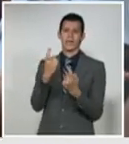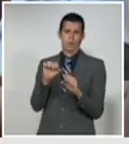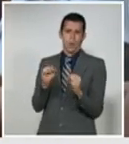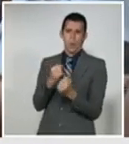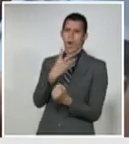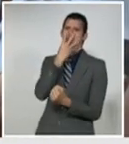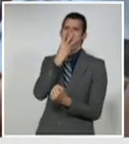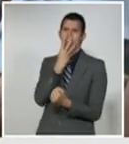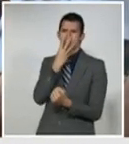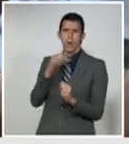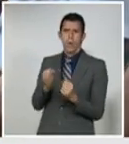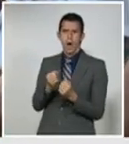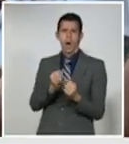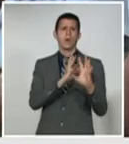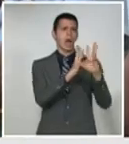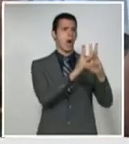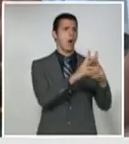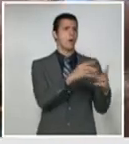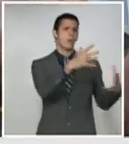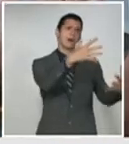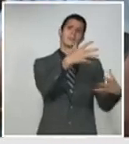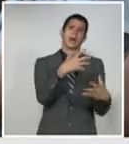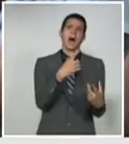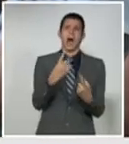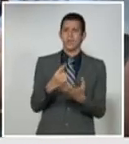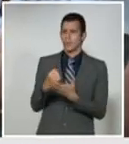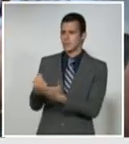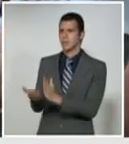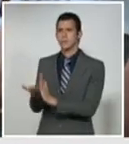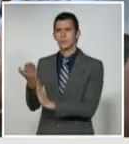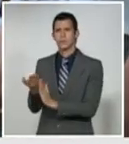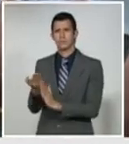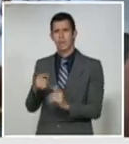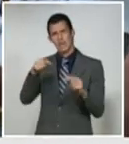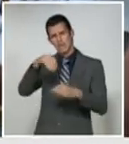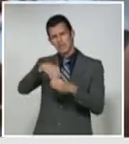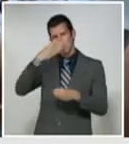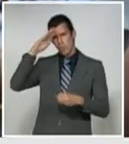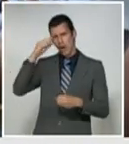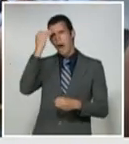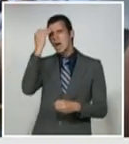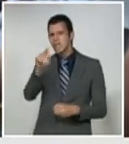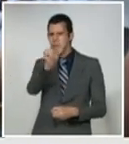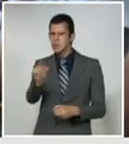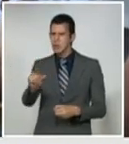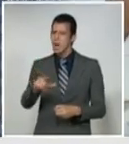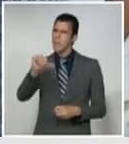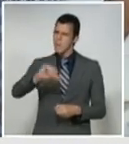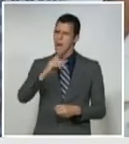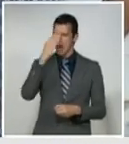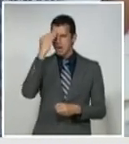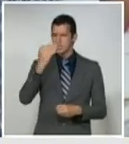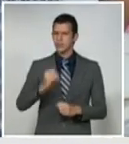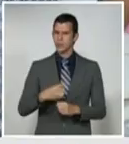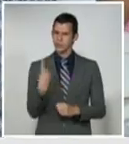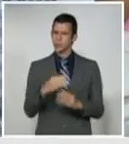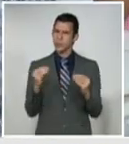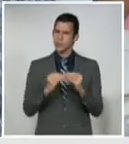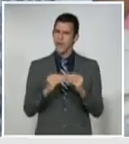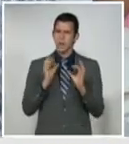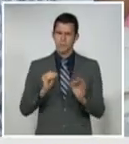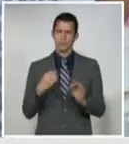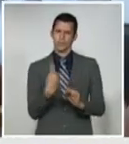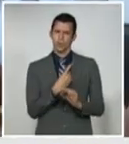depredadores hablan de la revolución, los desagradecidos. Nosotros hablamos de la luz. Los únicos que no se